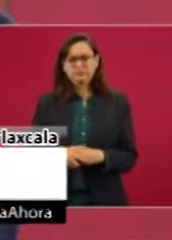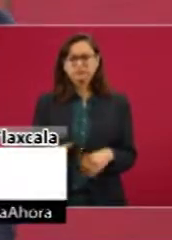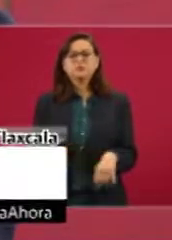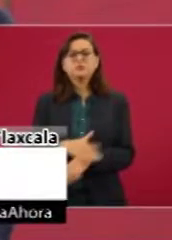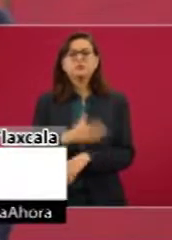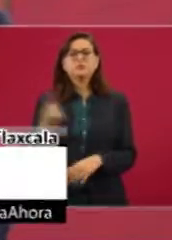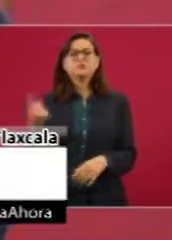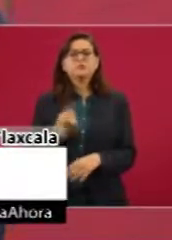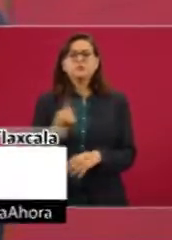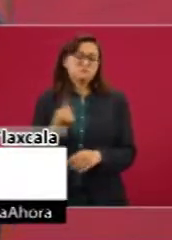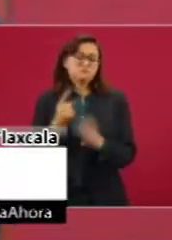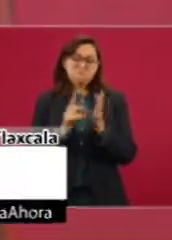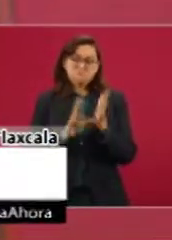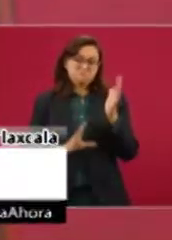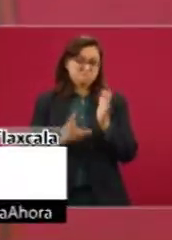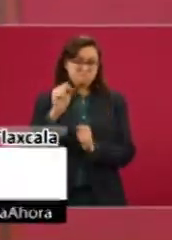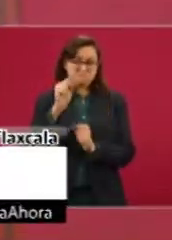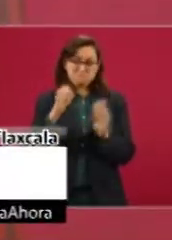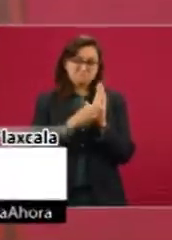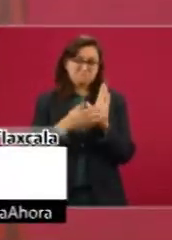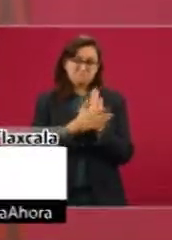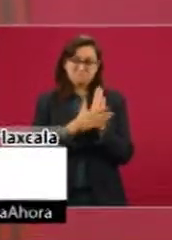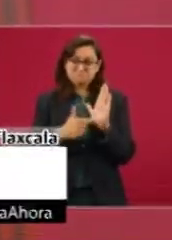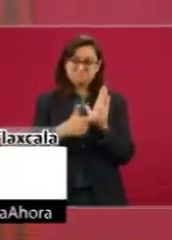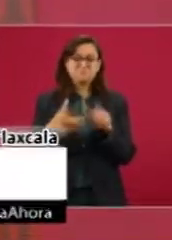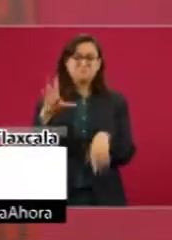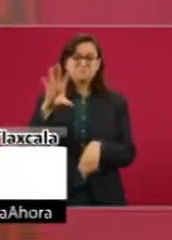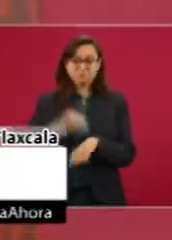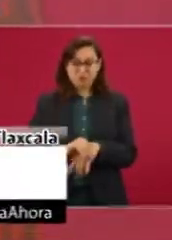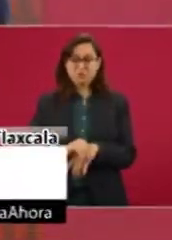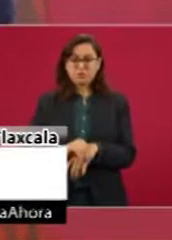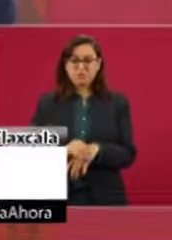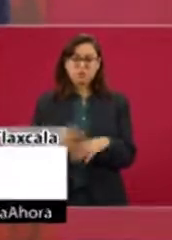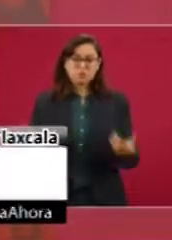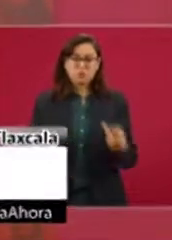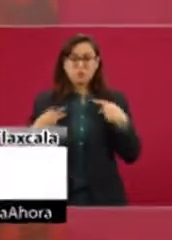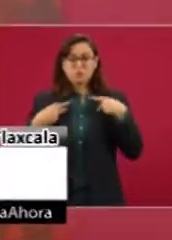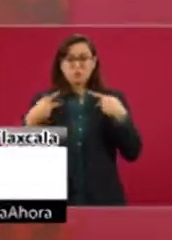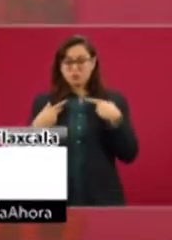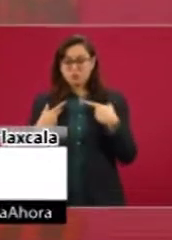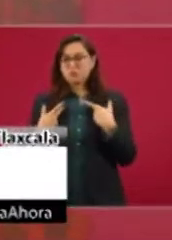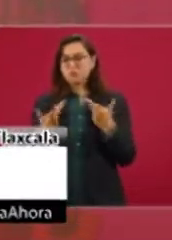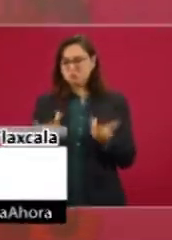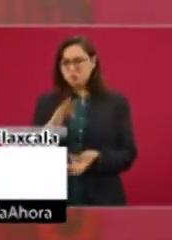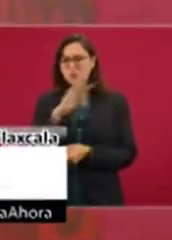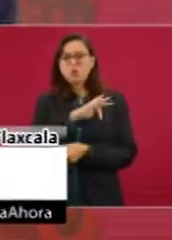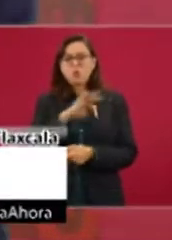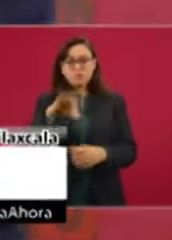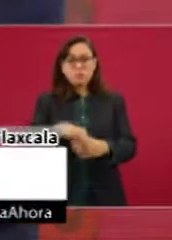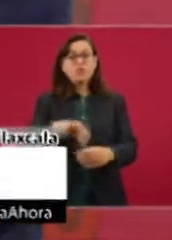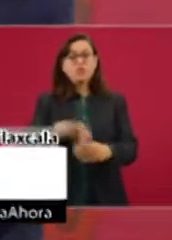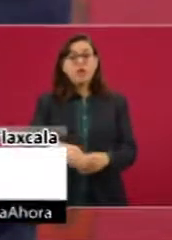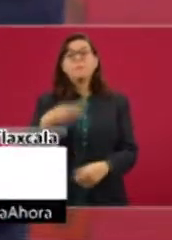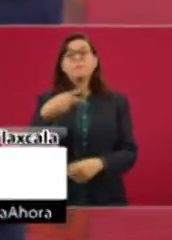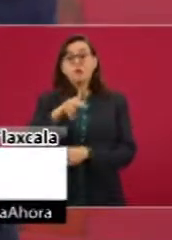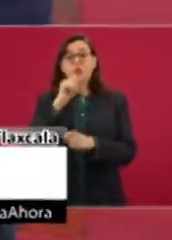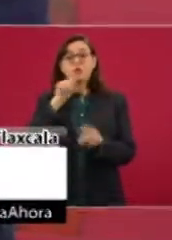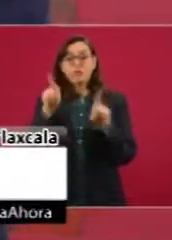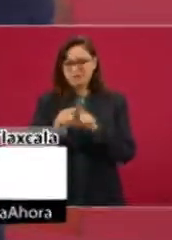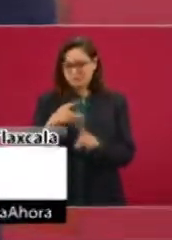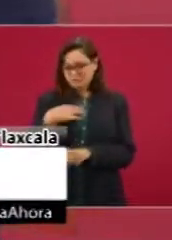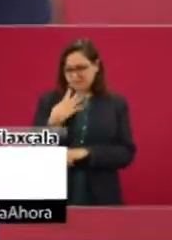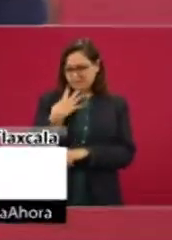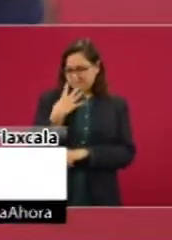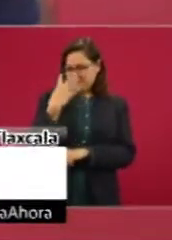sector social. Rodolfo González, de Radio, Televisión y Cinematografía de Gobernación, supervisará Gobierno, Relaciones Exteriores y